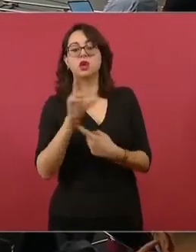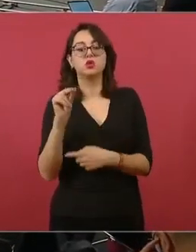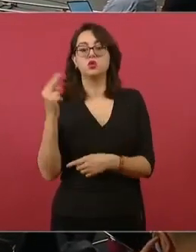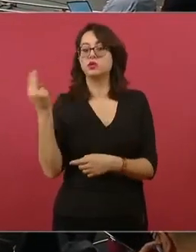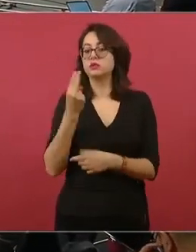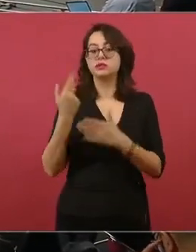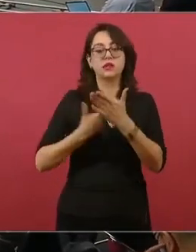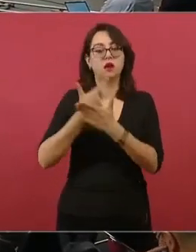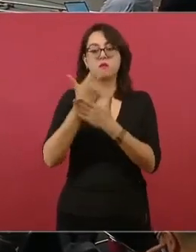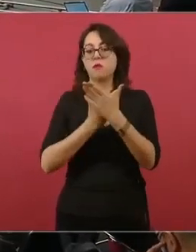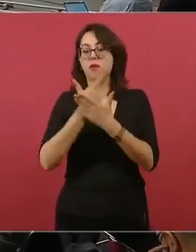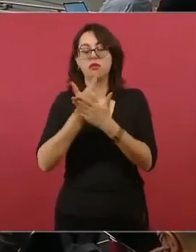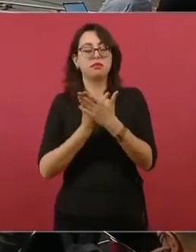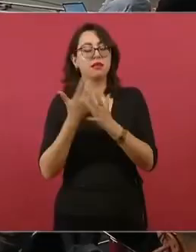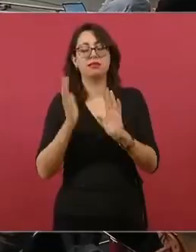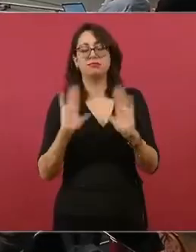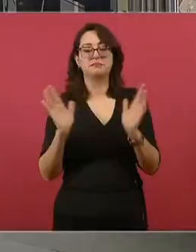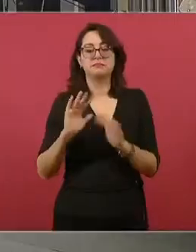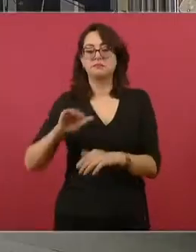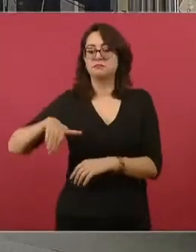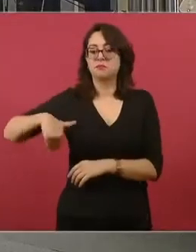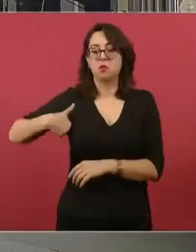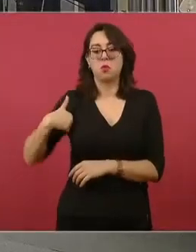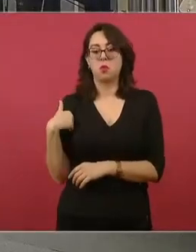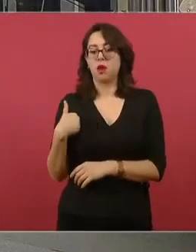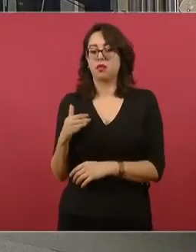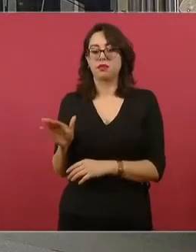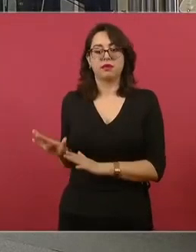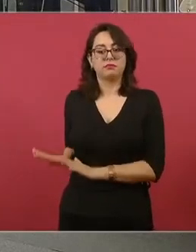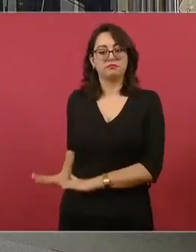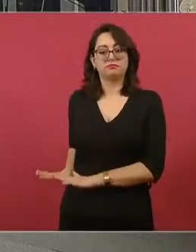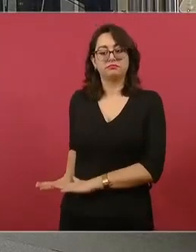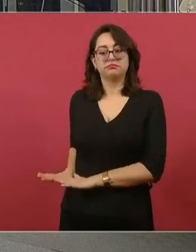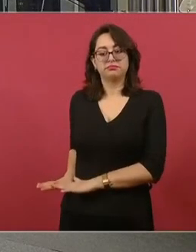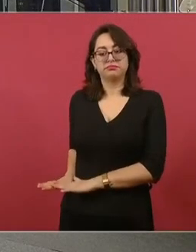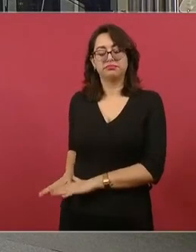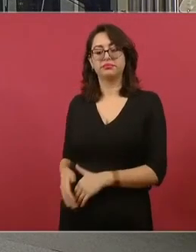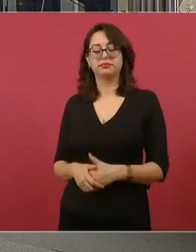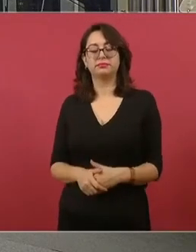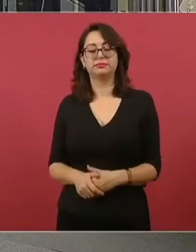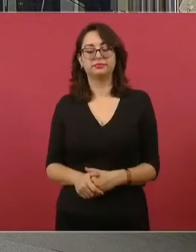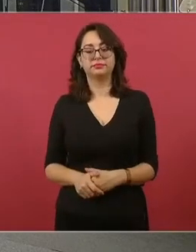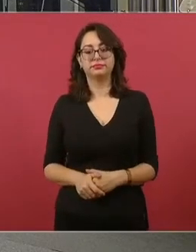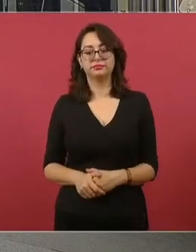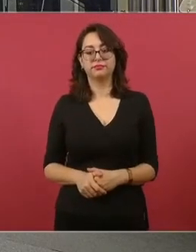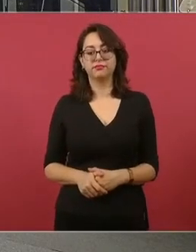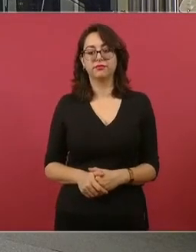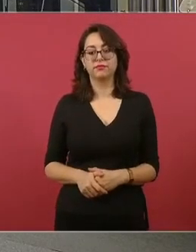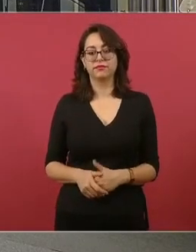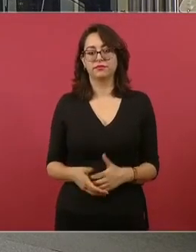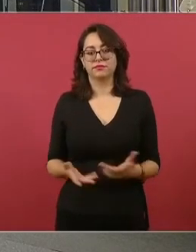la Procuraduría, ¿no? Sacan dinero y no se sabe